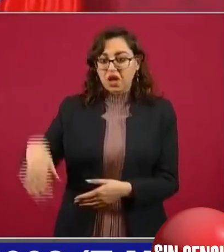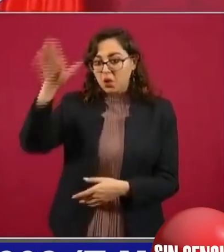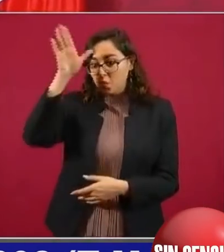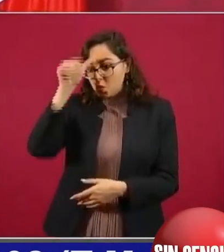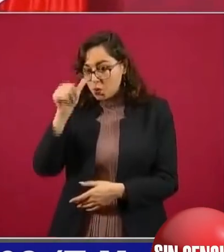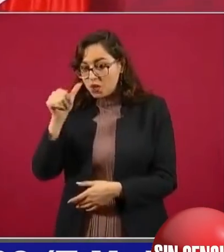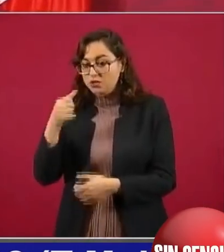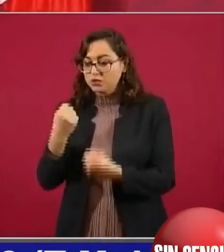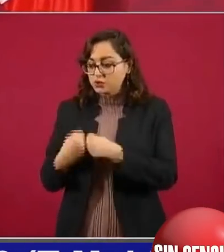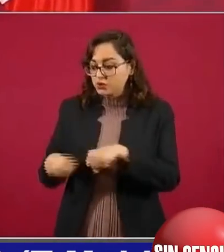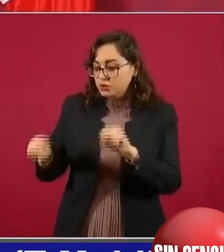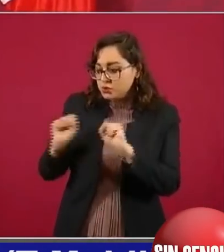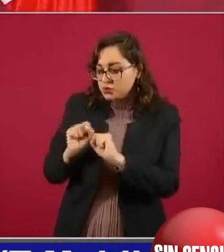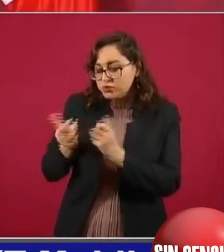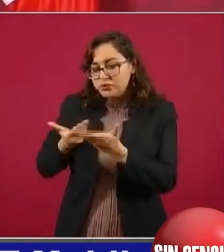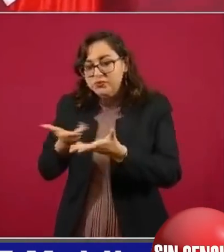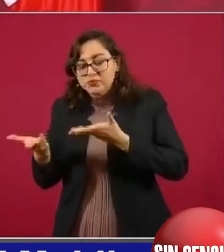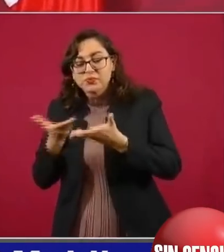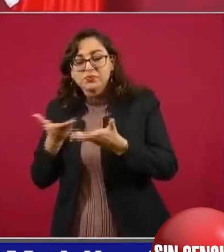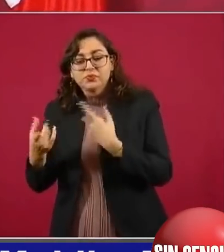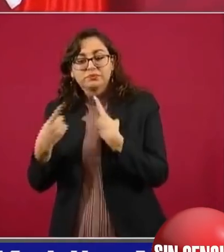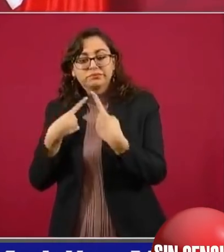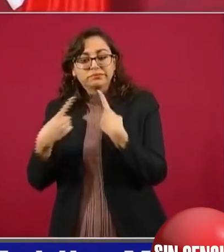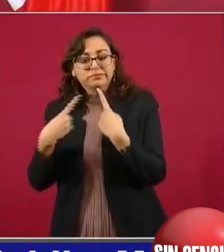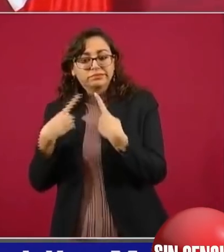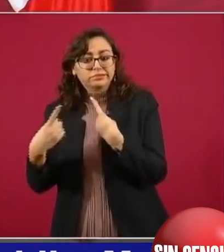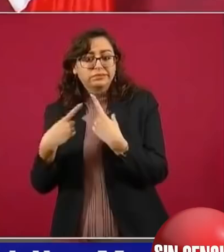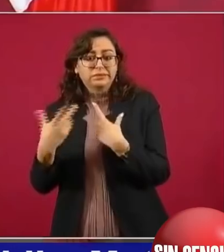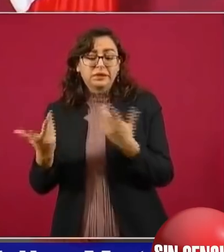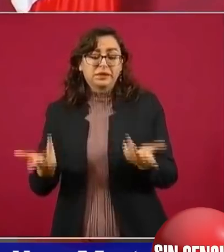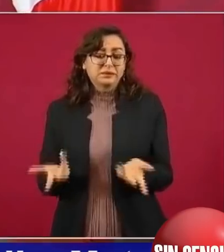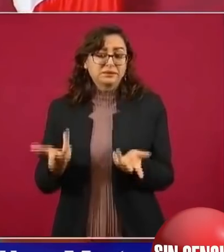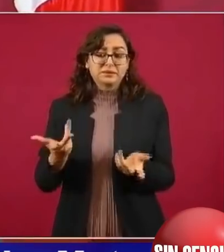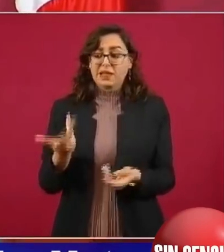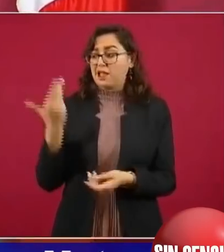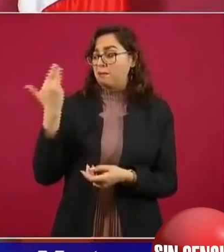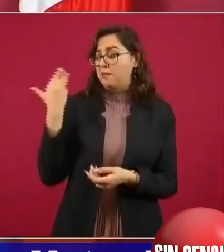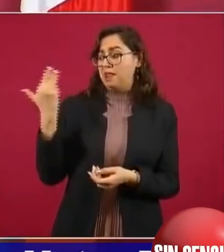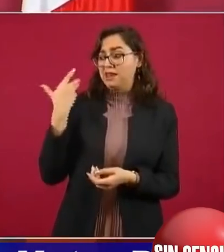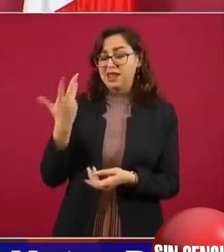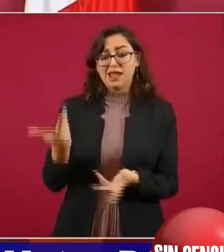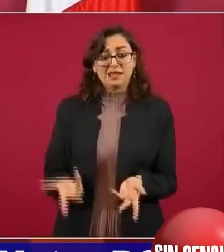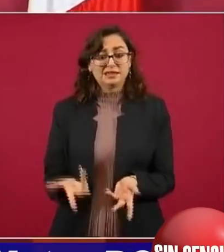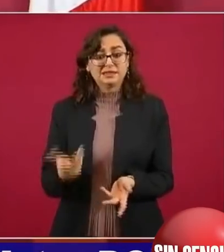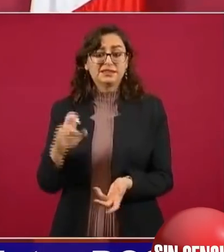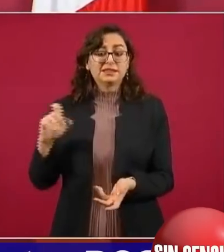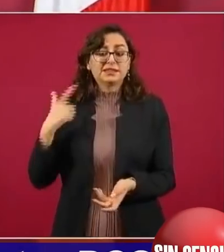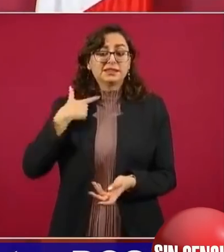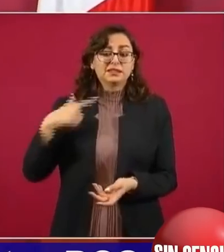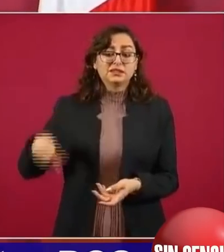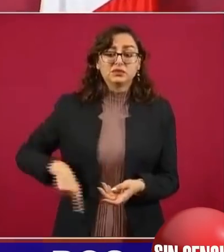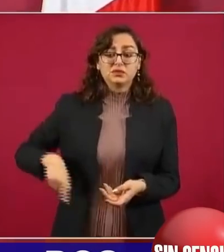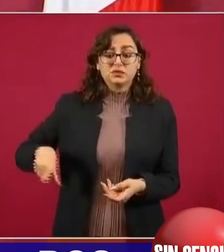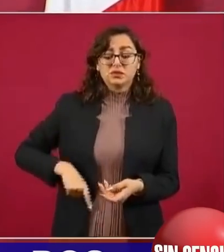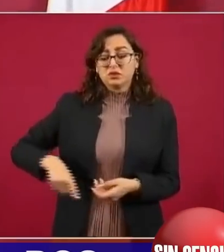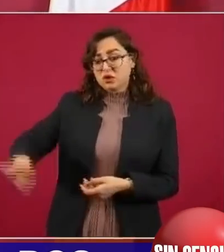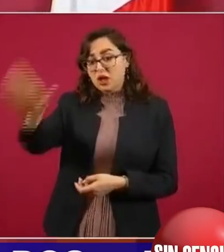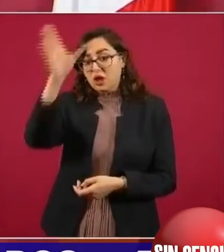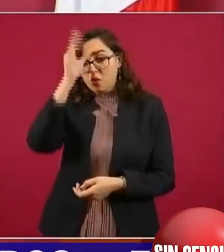hasta el último acuerdo de la reforma energética,